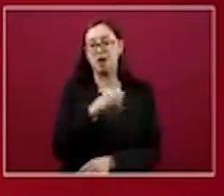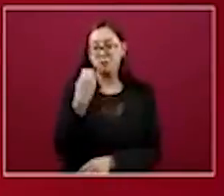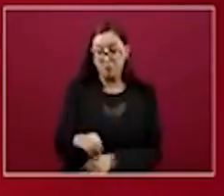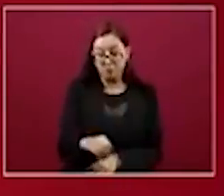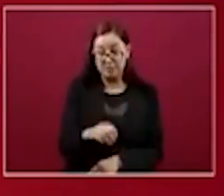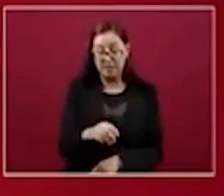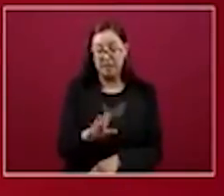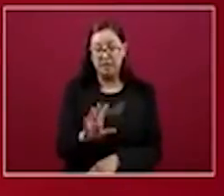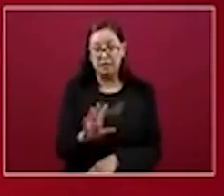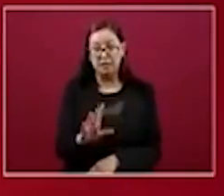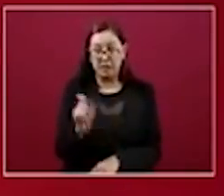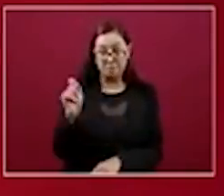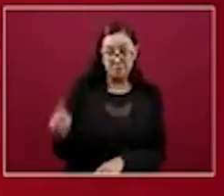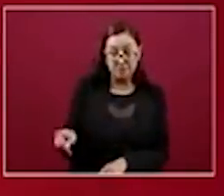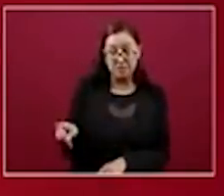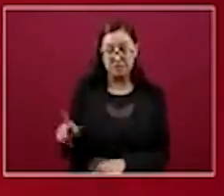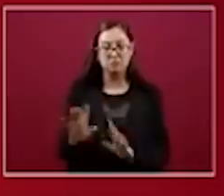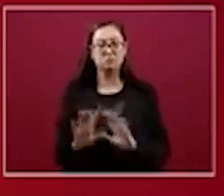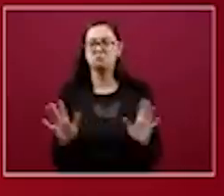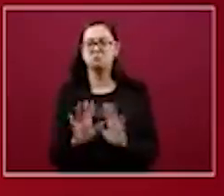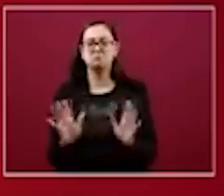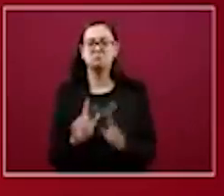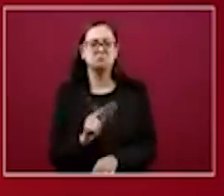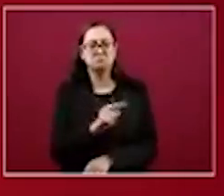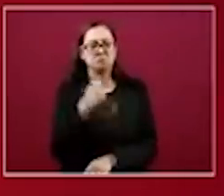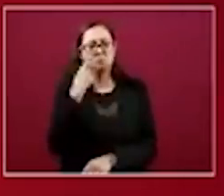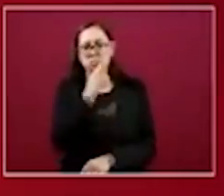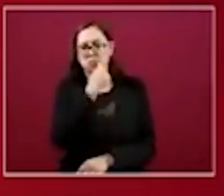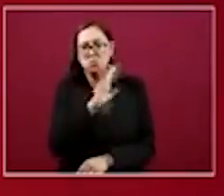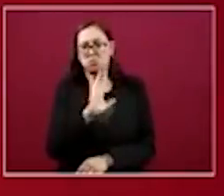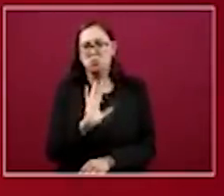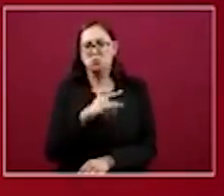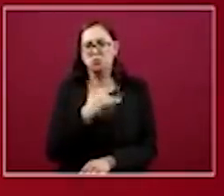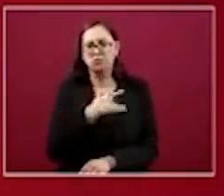votar a alguien a favor de